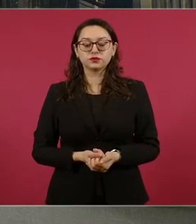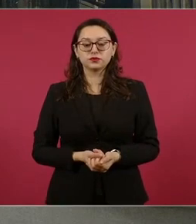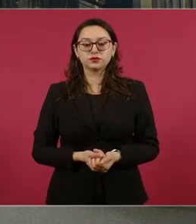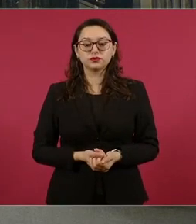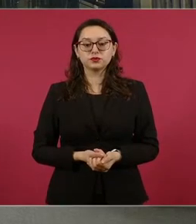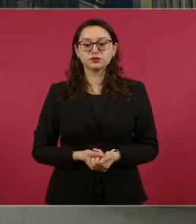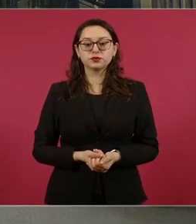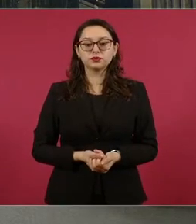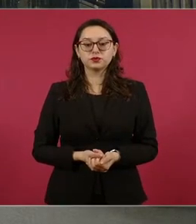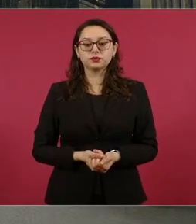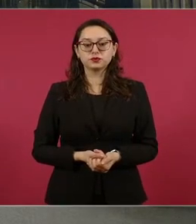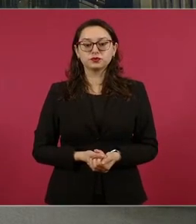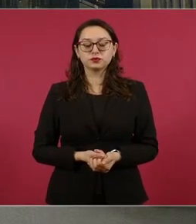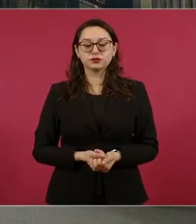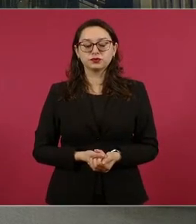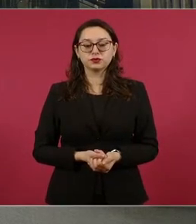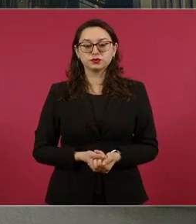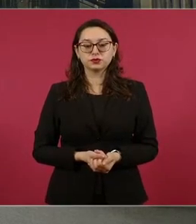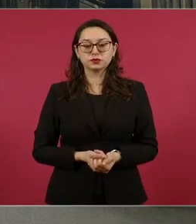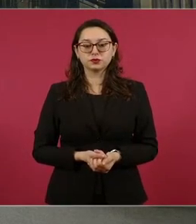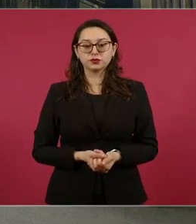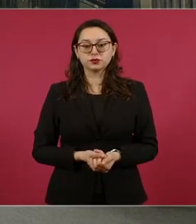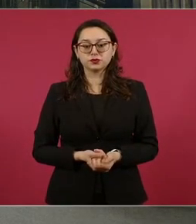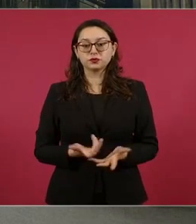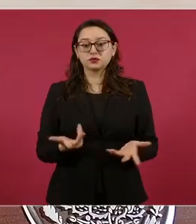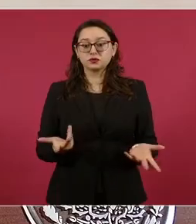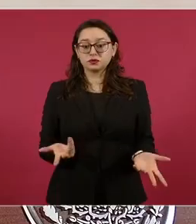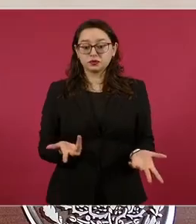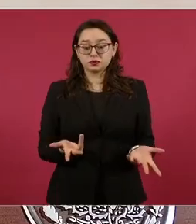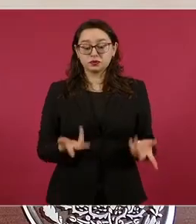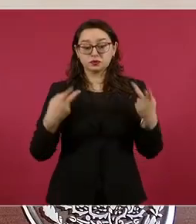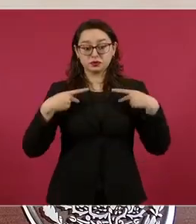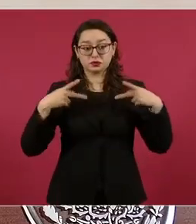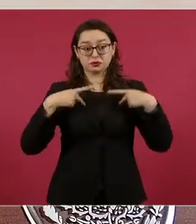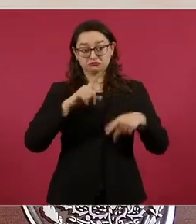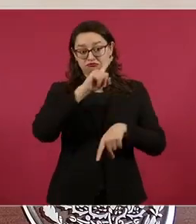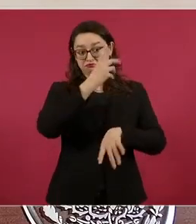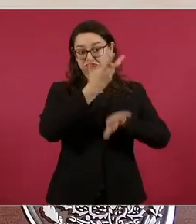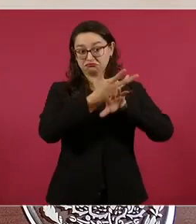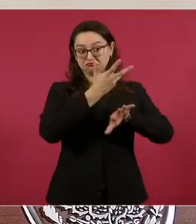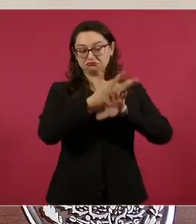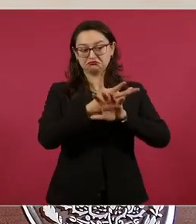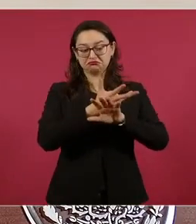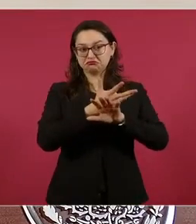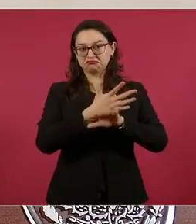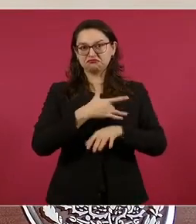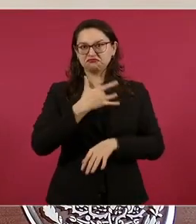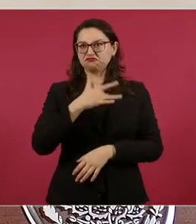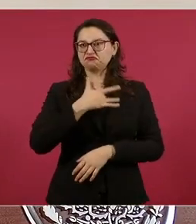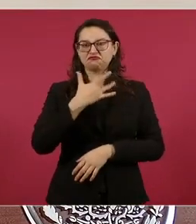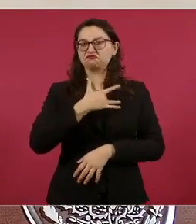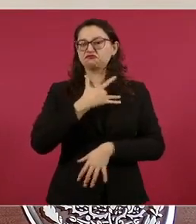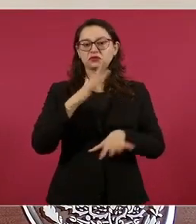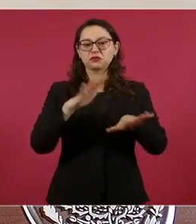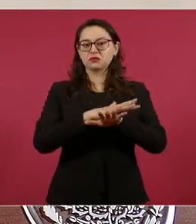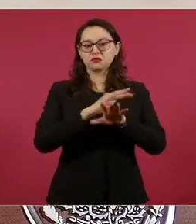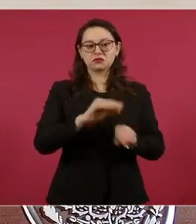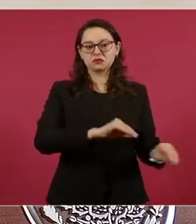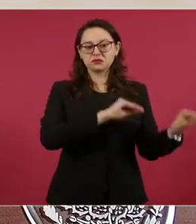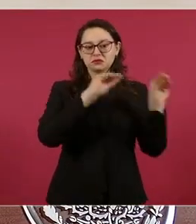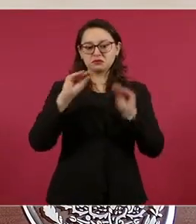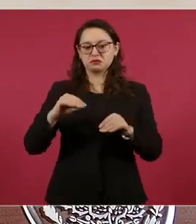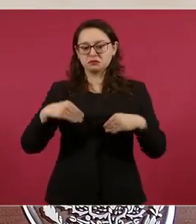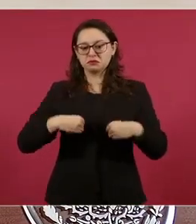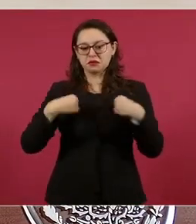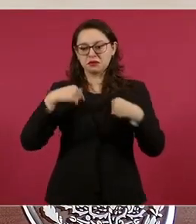ha crecido muchísimo el número de estadounidenses que han decidido Venirse a vivir a la Ciudad de México y al país en